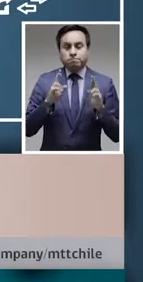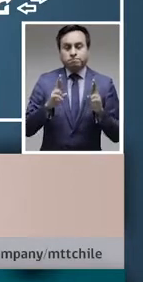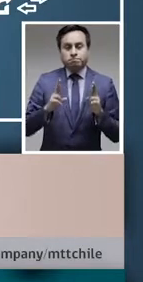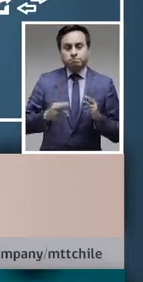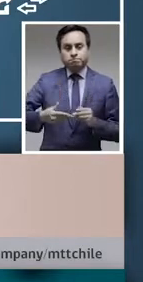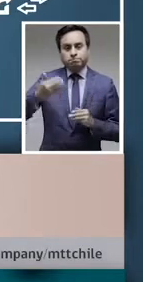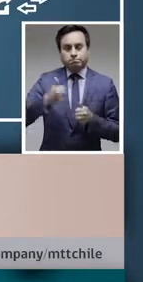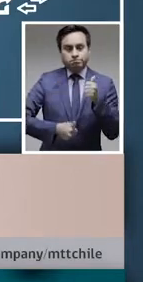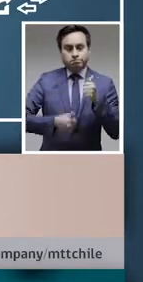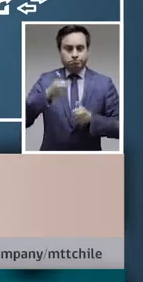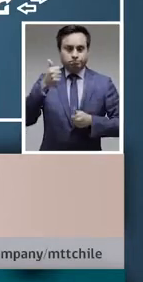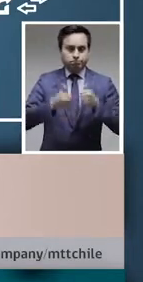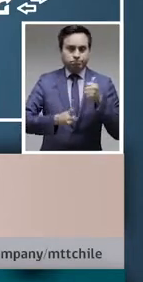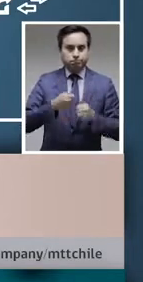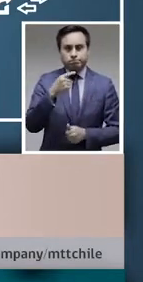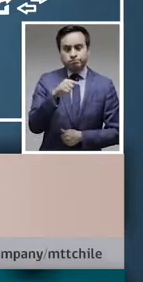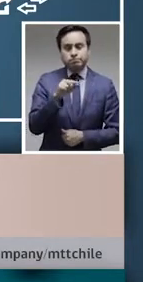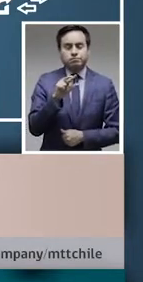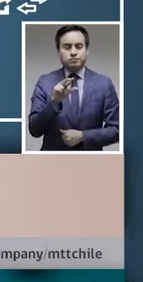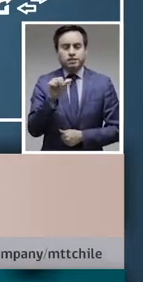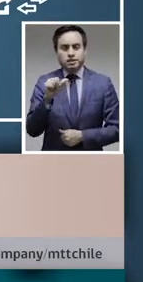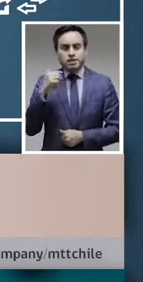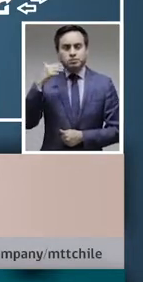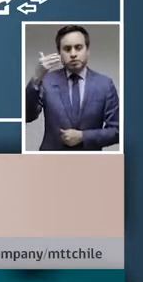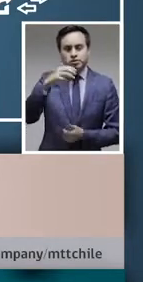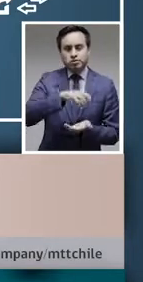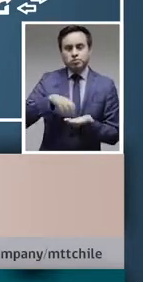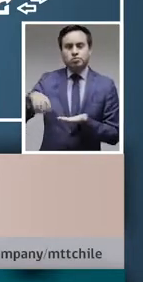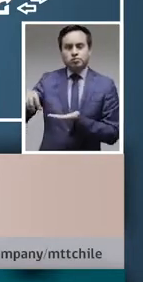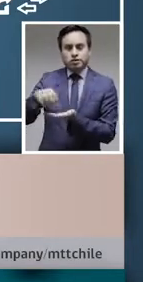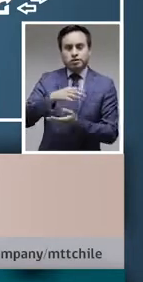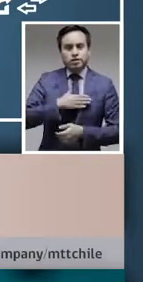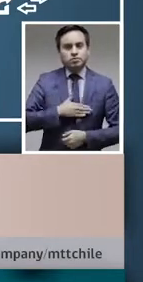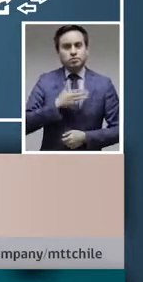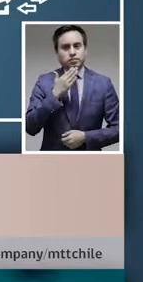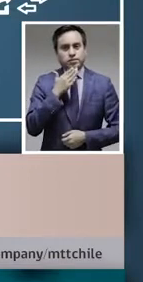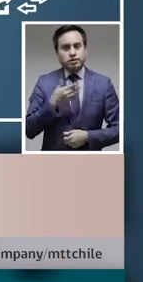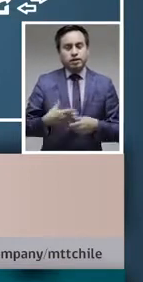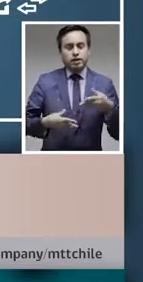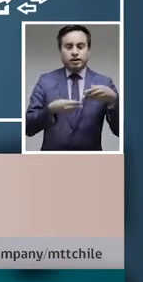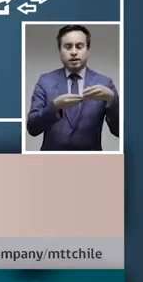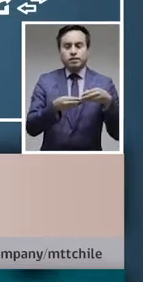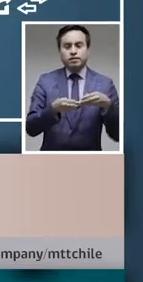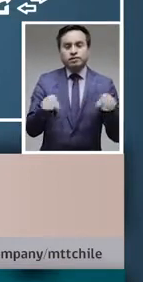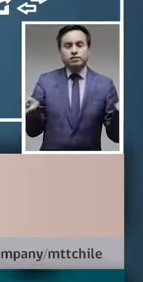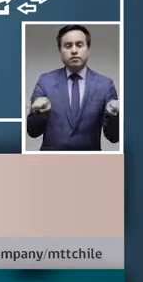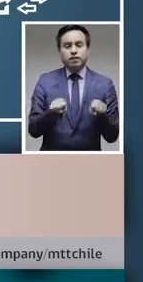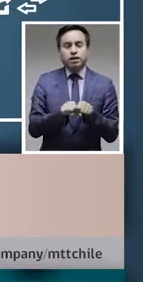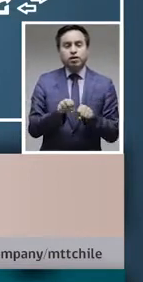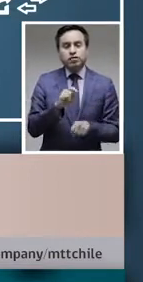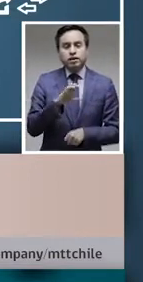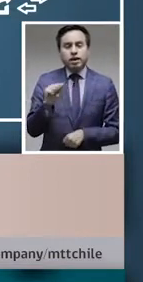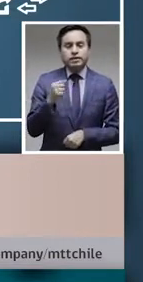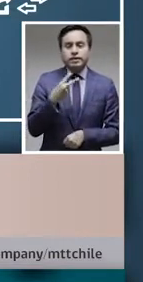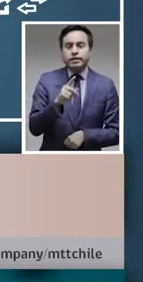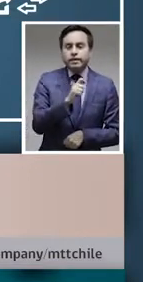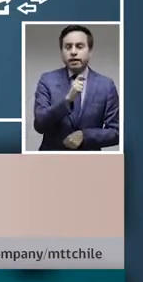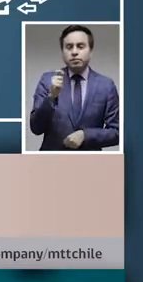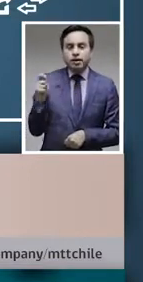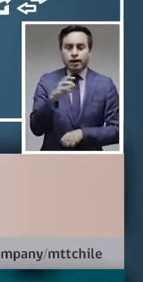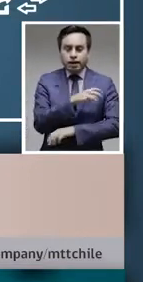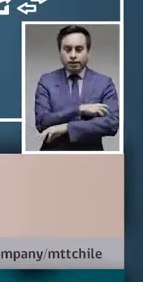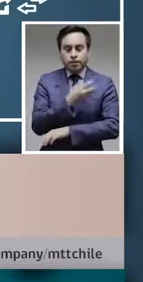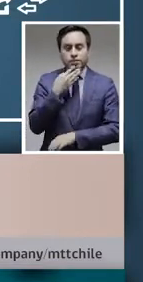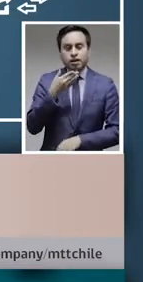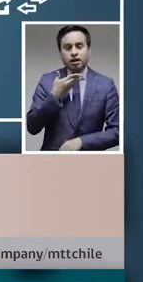último concurso lleguemos a 186 comunas. Además, se agrega la fibra óptica de Tarapacá y la fibra óptica